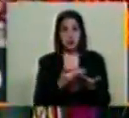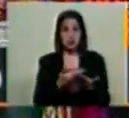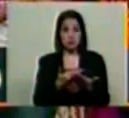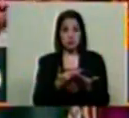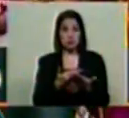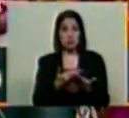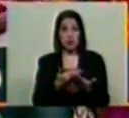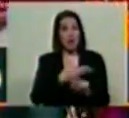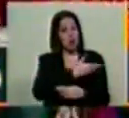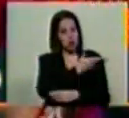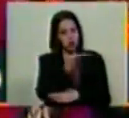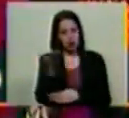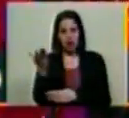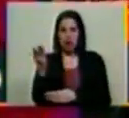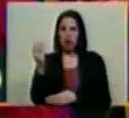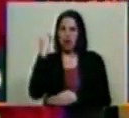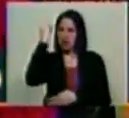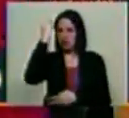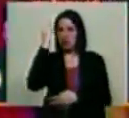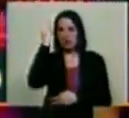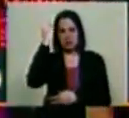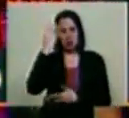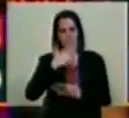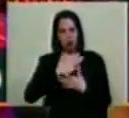que hayan pensado en mí,